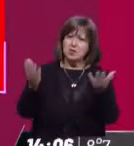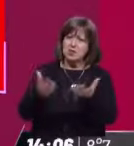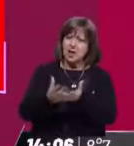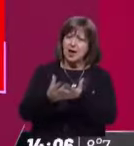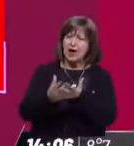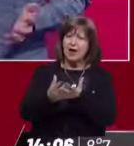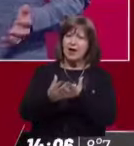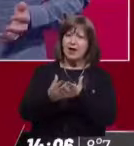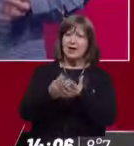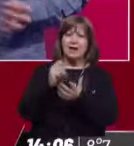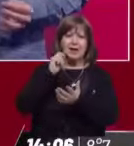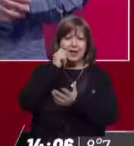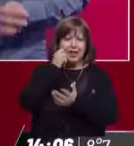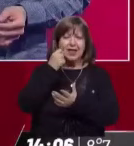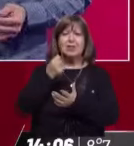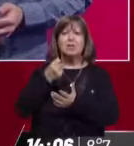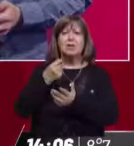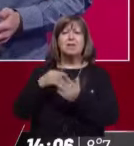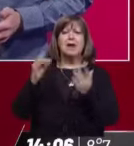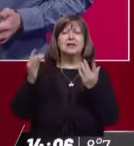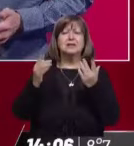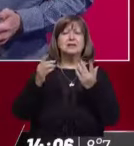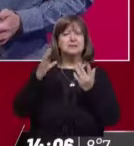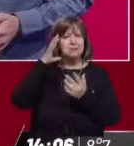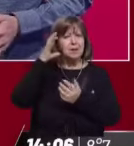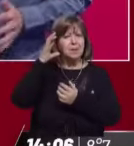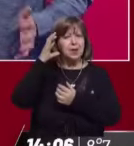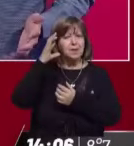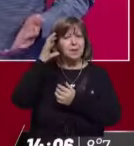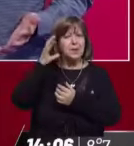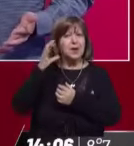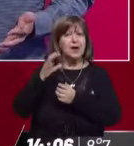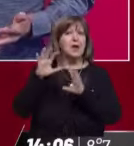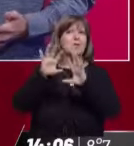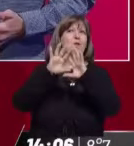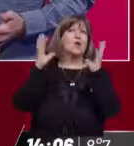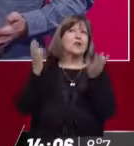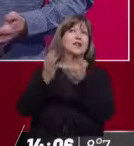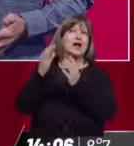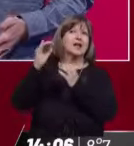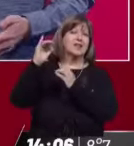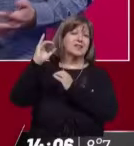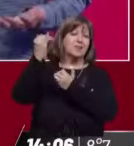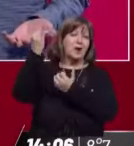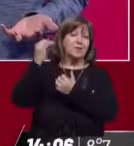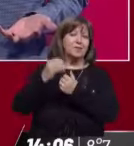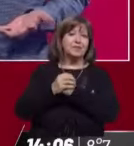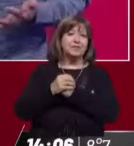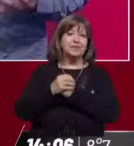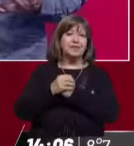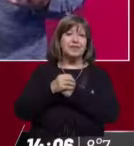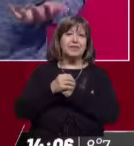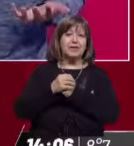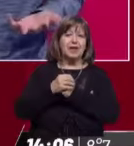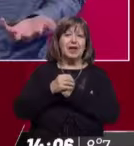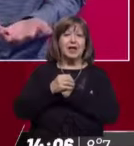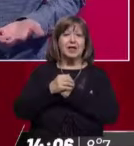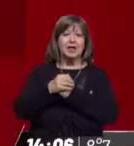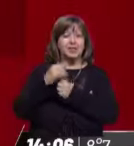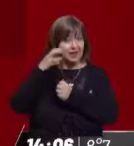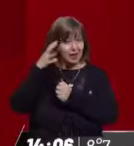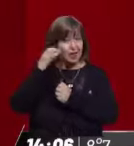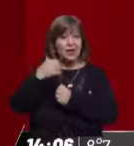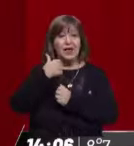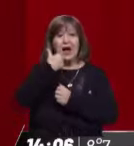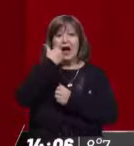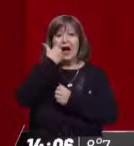cosas virales por sobre todo. ¿Y qué fue lo más viral que todos recordamos o que muchos recordarán quizás? Es el famoso abuela la la la la la.